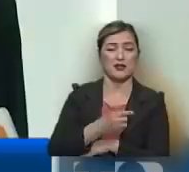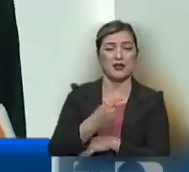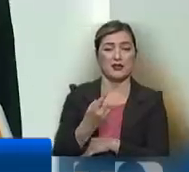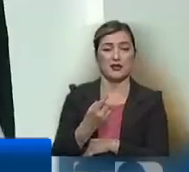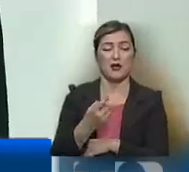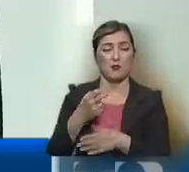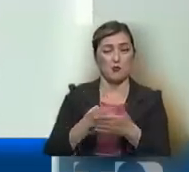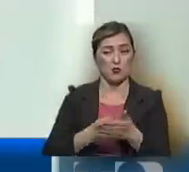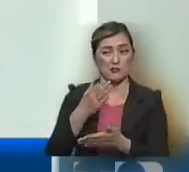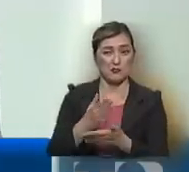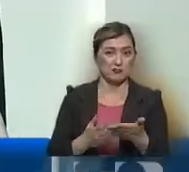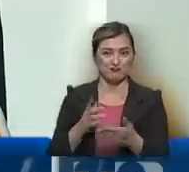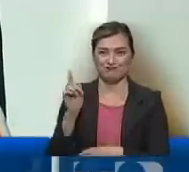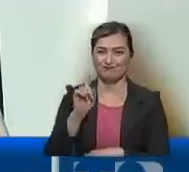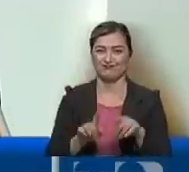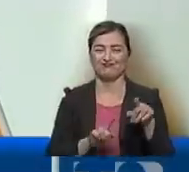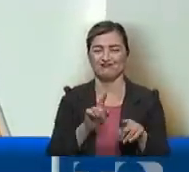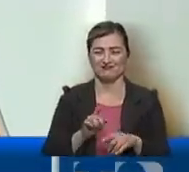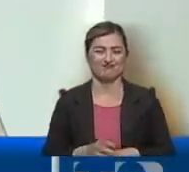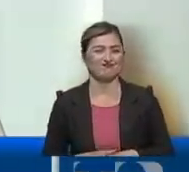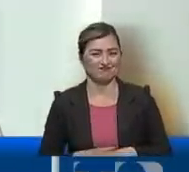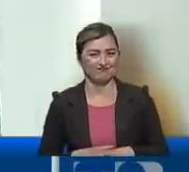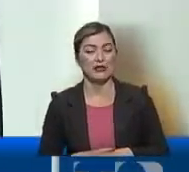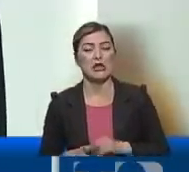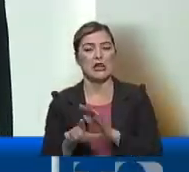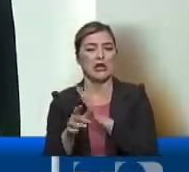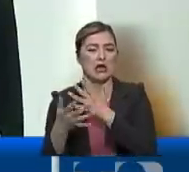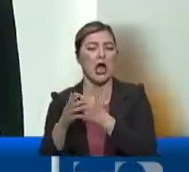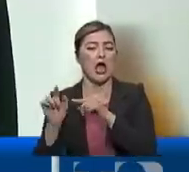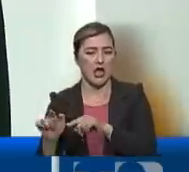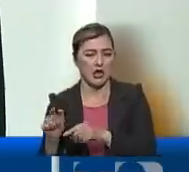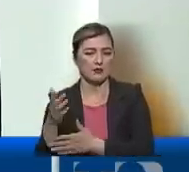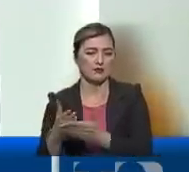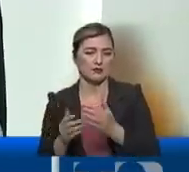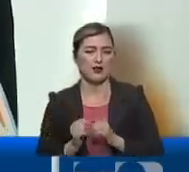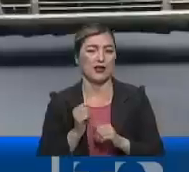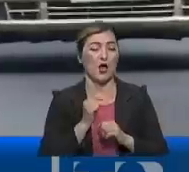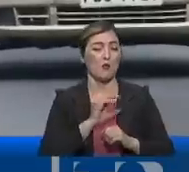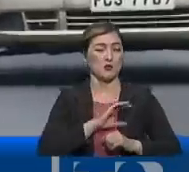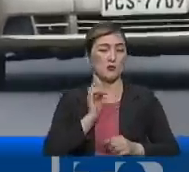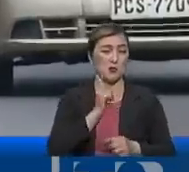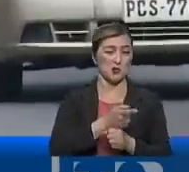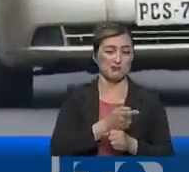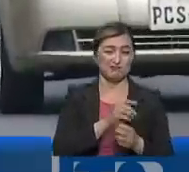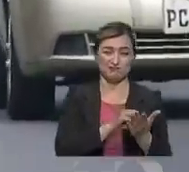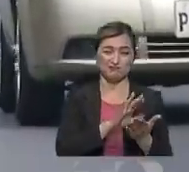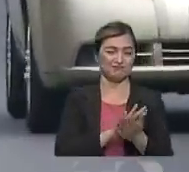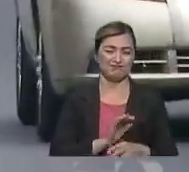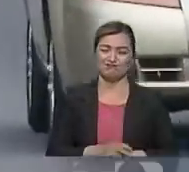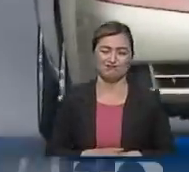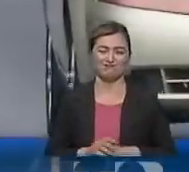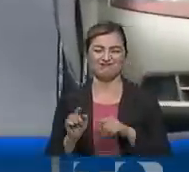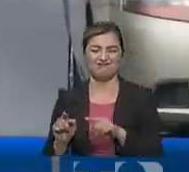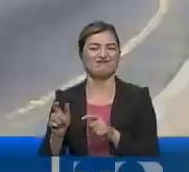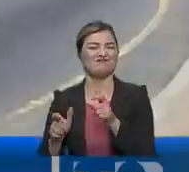días. Solo aplica para el tema de las infracciones por COIP. El tema por ordenanzas, esas no aplican. En cuanto a COIP, el funcionario se